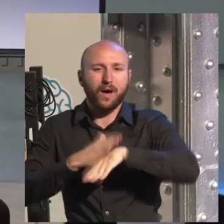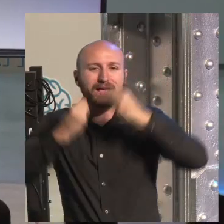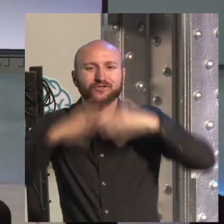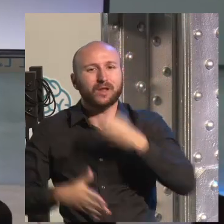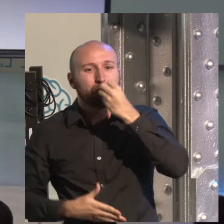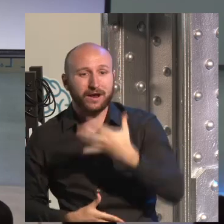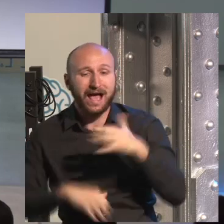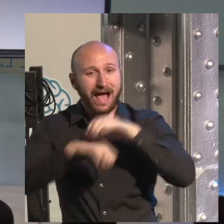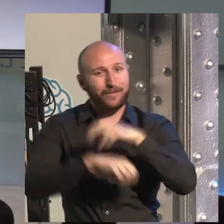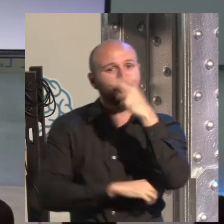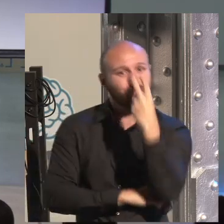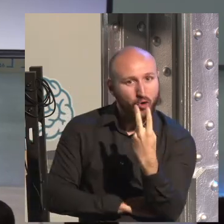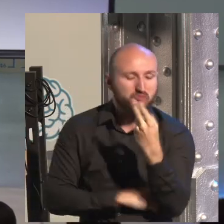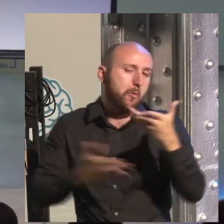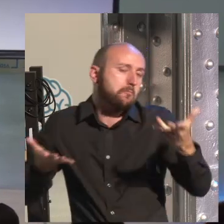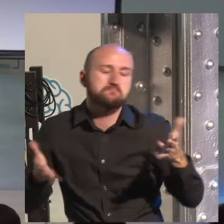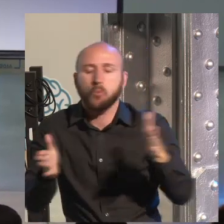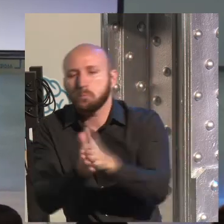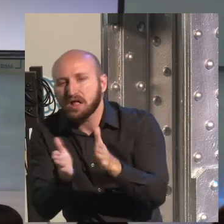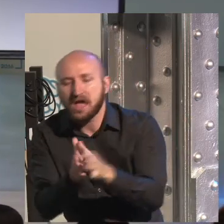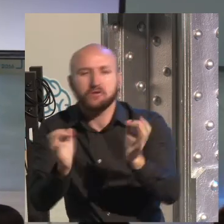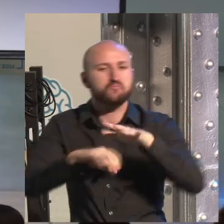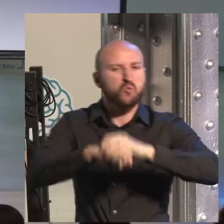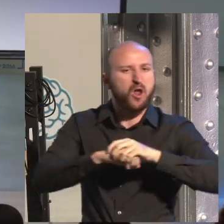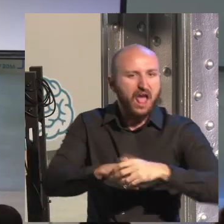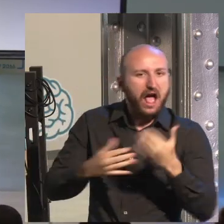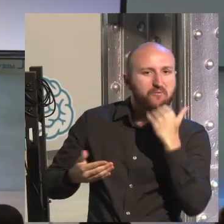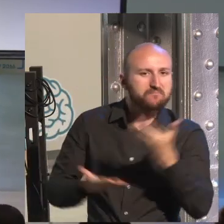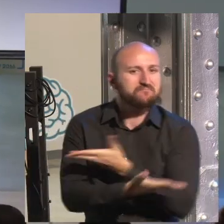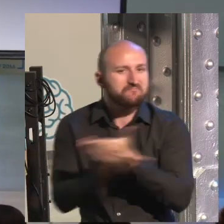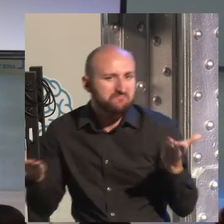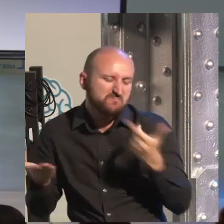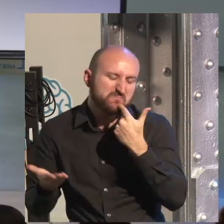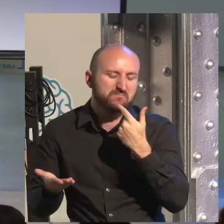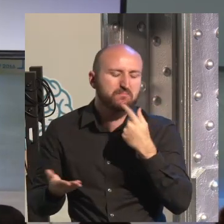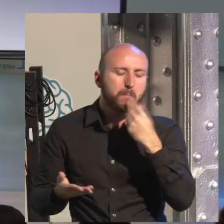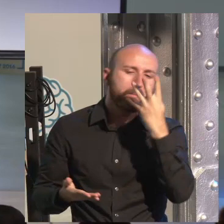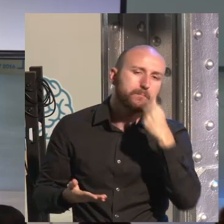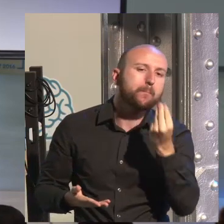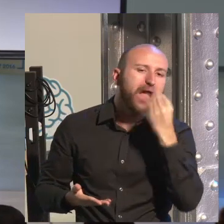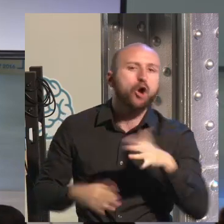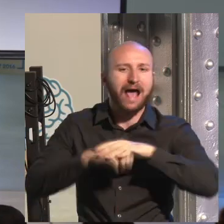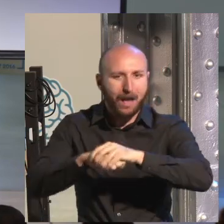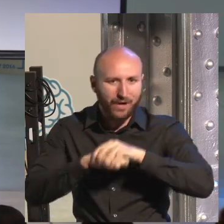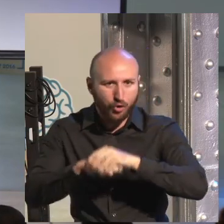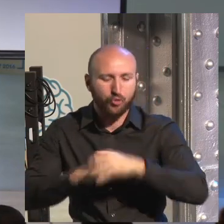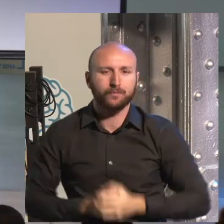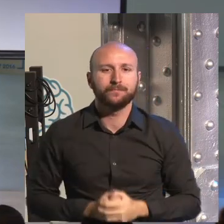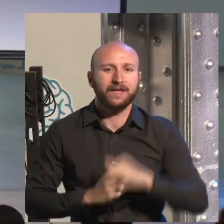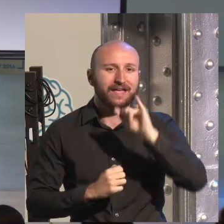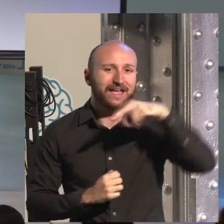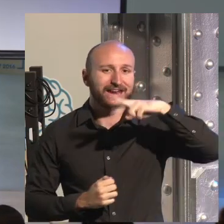dos amigos, o compañeros, o colegas, pero sí, también podemos decir que amigos, ingleses, que